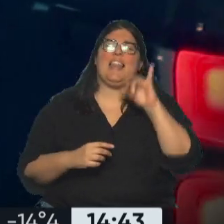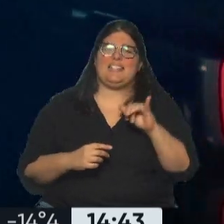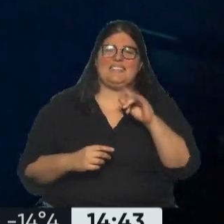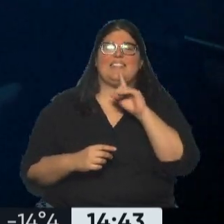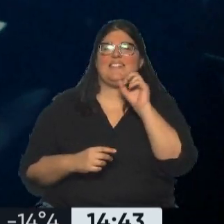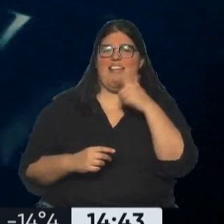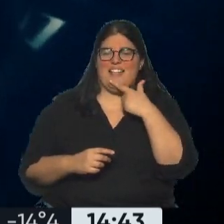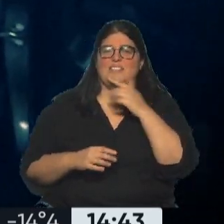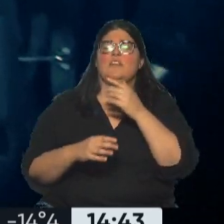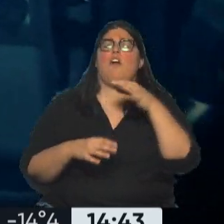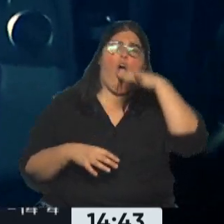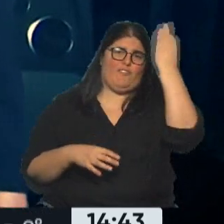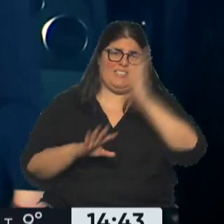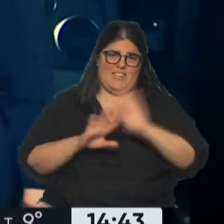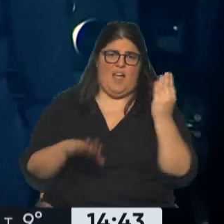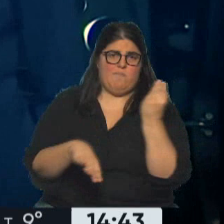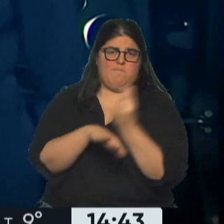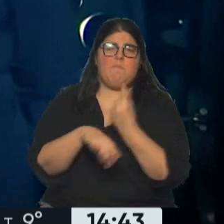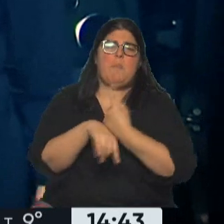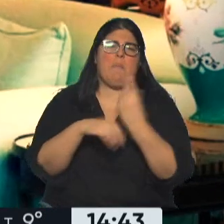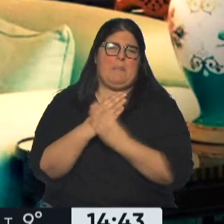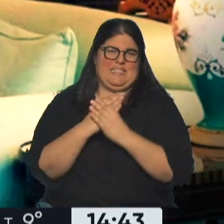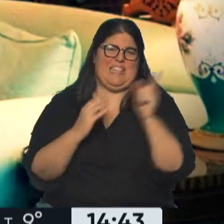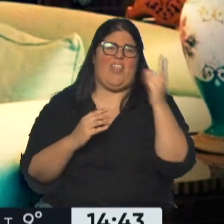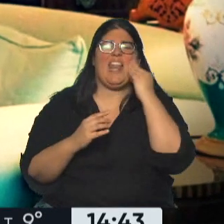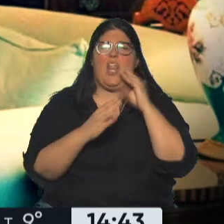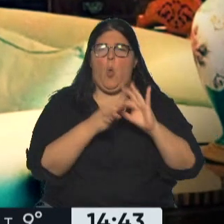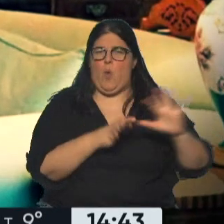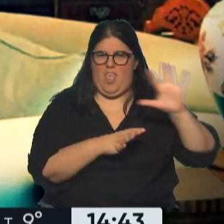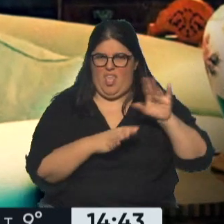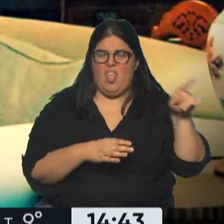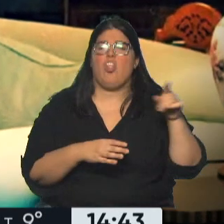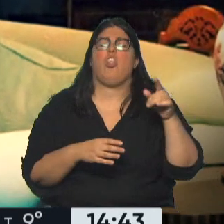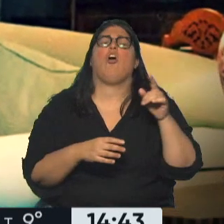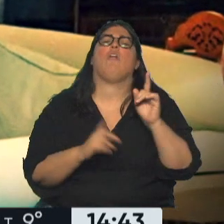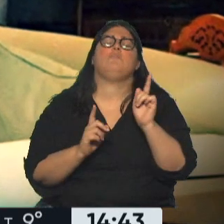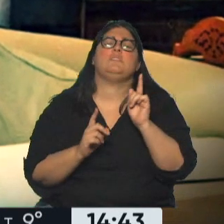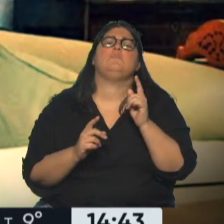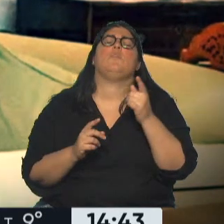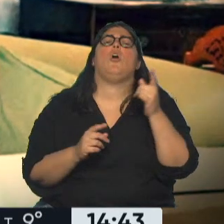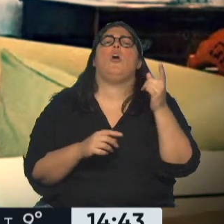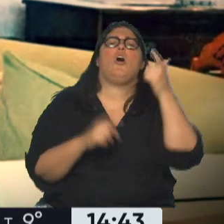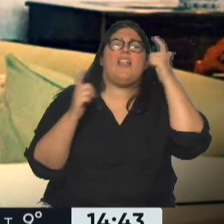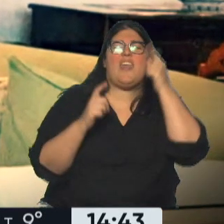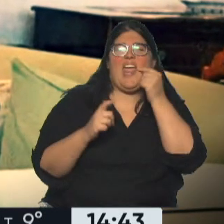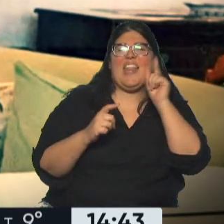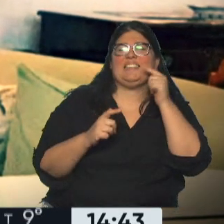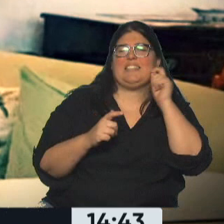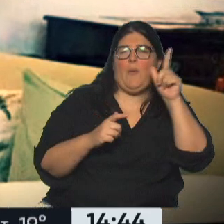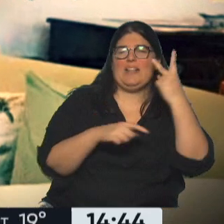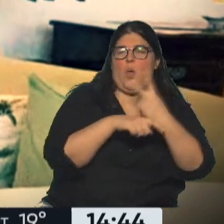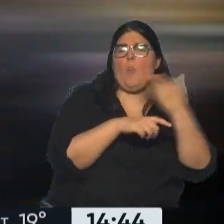convirtió formalmente esta semana en la primera ministra del Reino Unido tras recibir el encargo de formar gobierno por parte de la reina Isabel